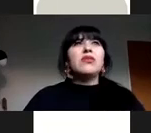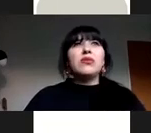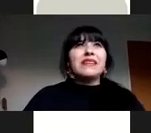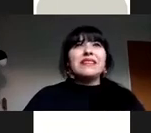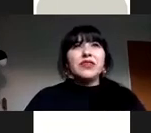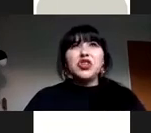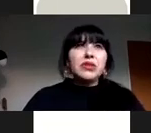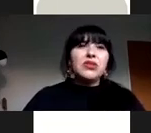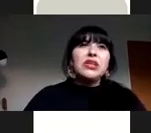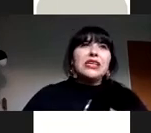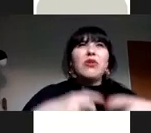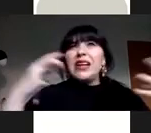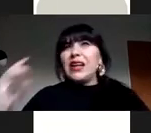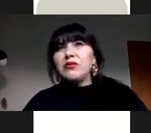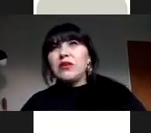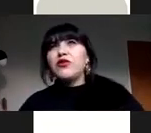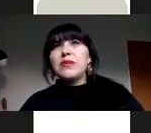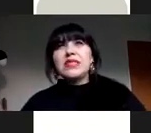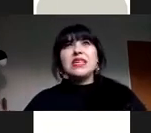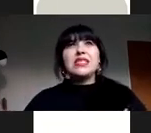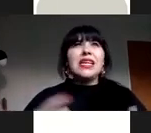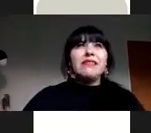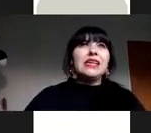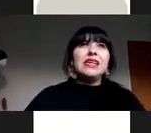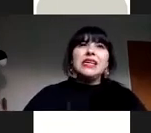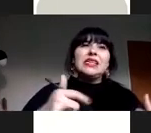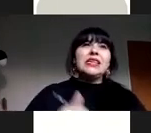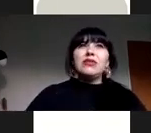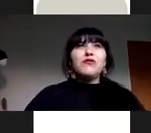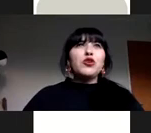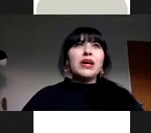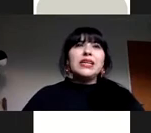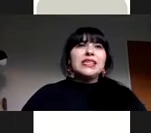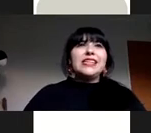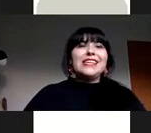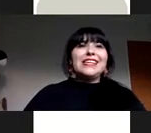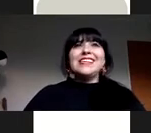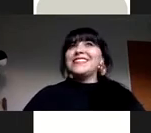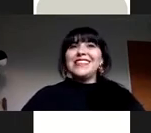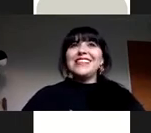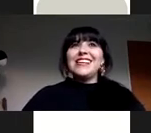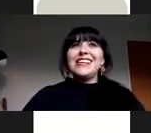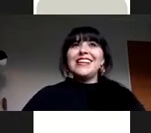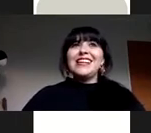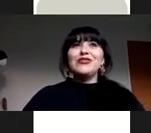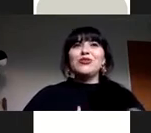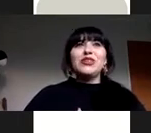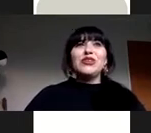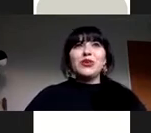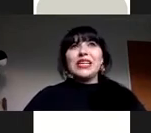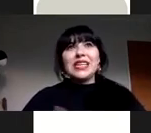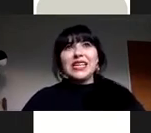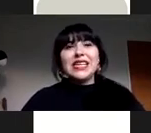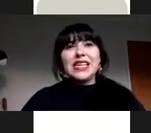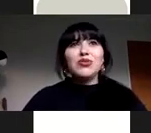de nuevo cómo estaba este fenómeno y cuáles eran las nuevas formas de delivery, y que de alguna forma si el consumidor